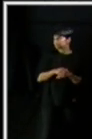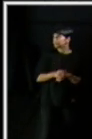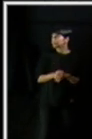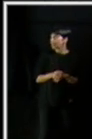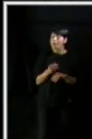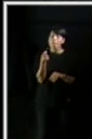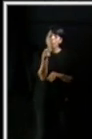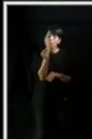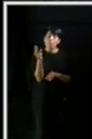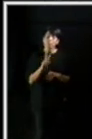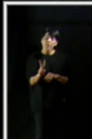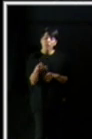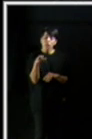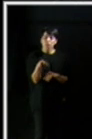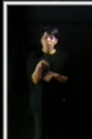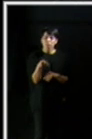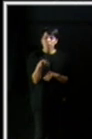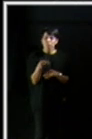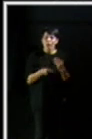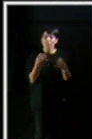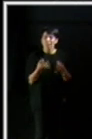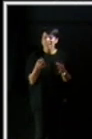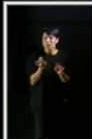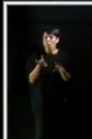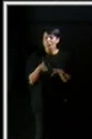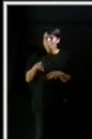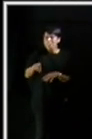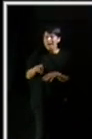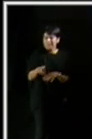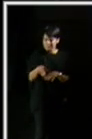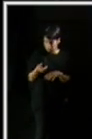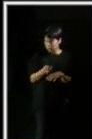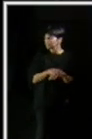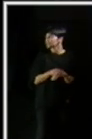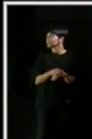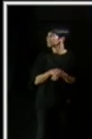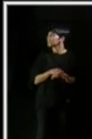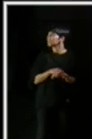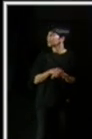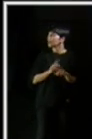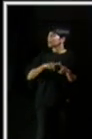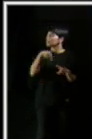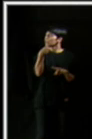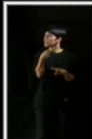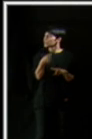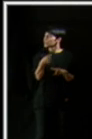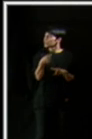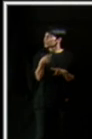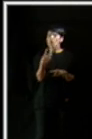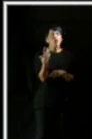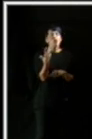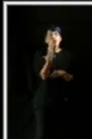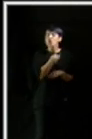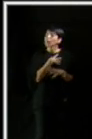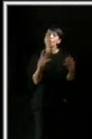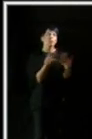parásito de hecho hay virus que infectan bacterias y luego por eso no mezclamos dos cosas que